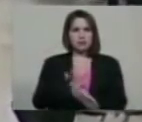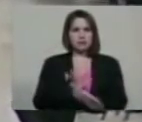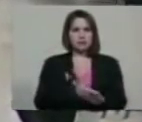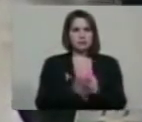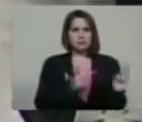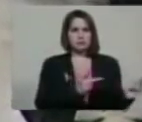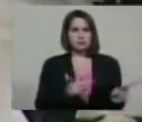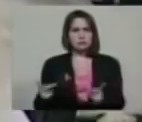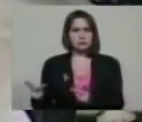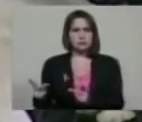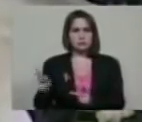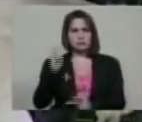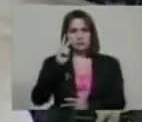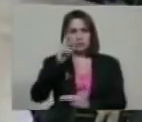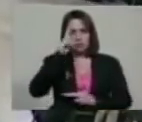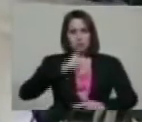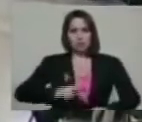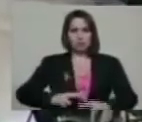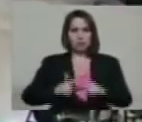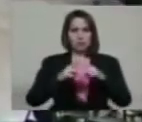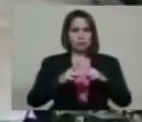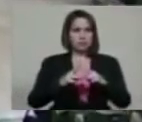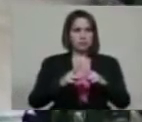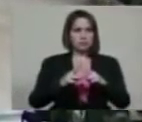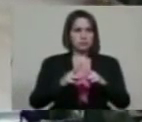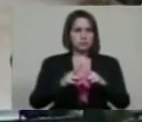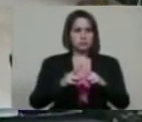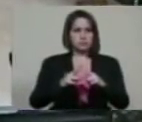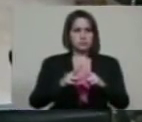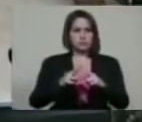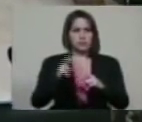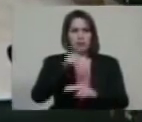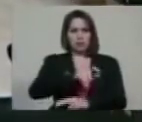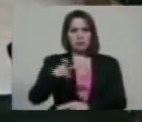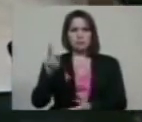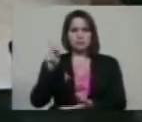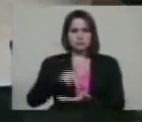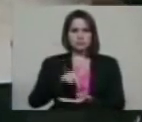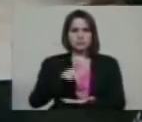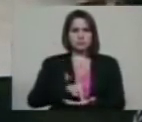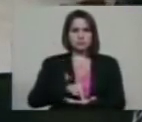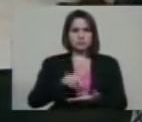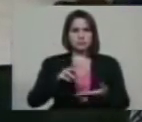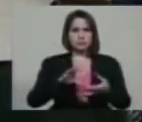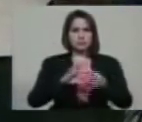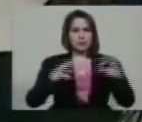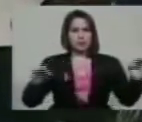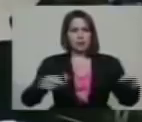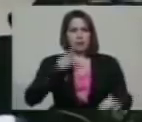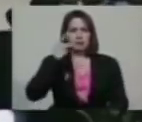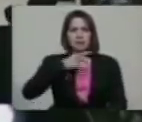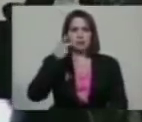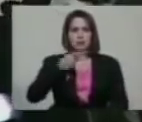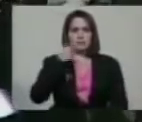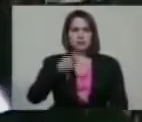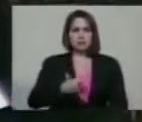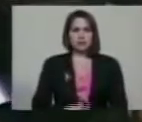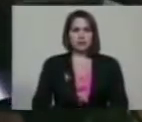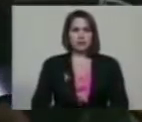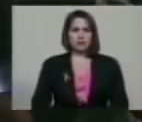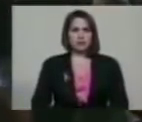y reconocimiento a los atletas que participaron en los terceros Juegos Olímpicos de la Juventud Buenos